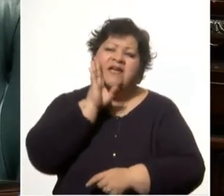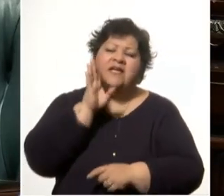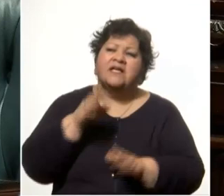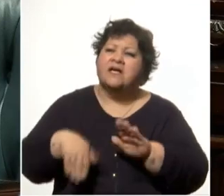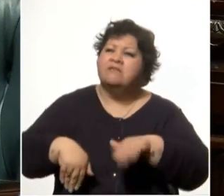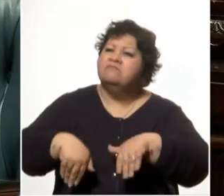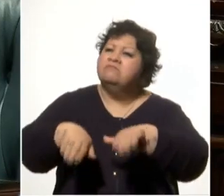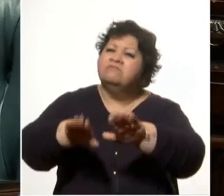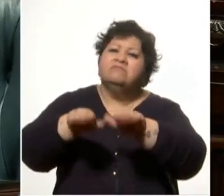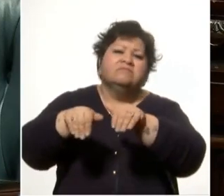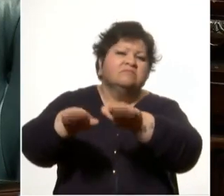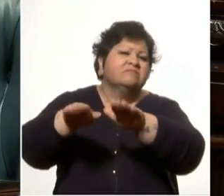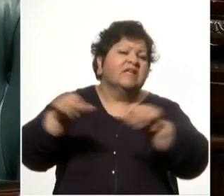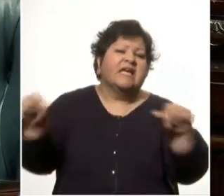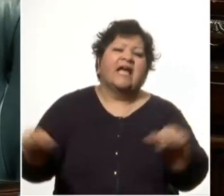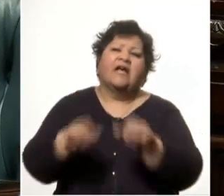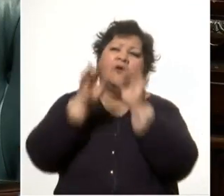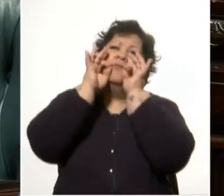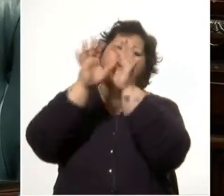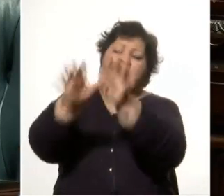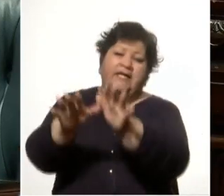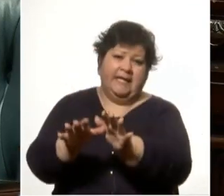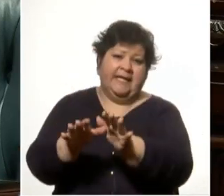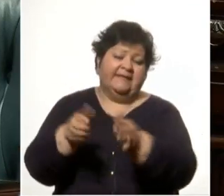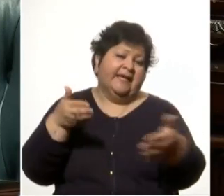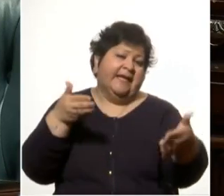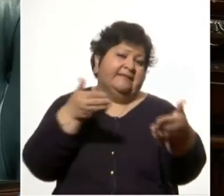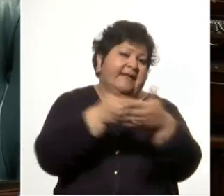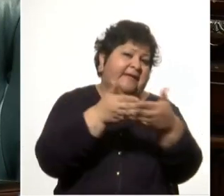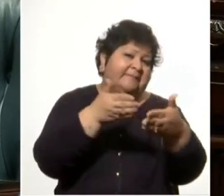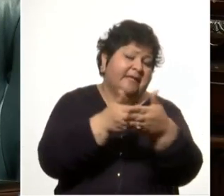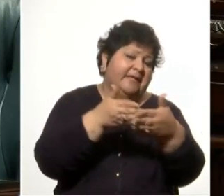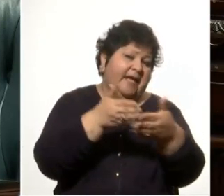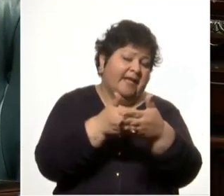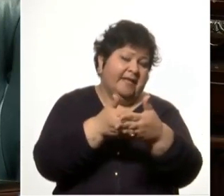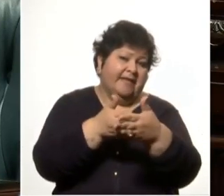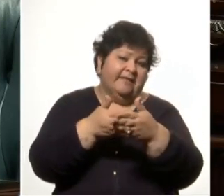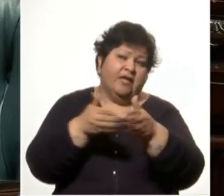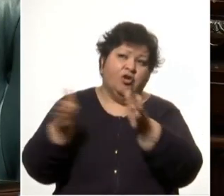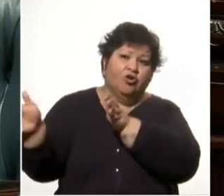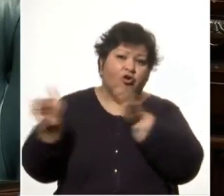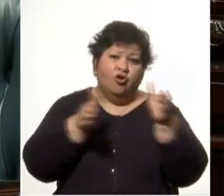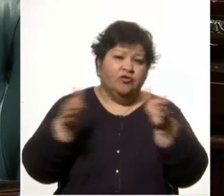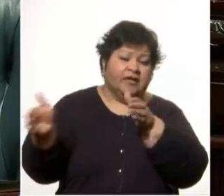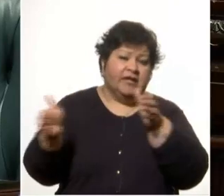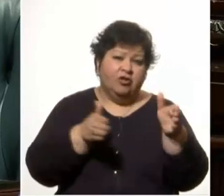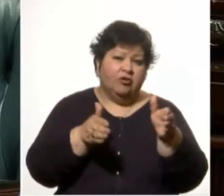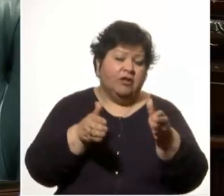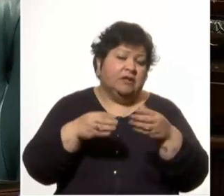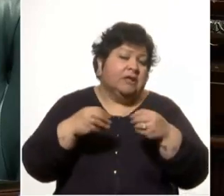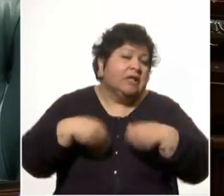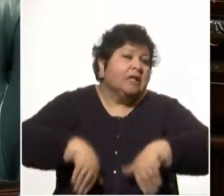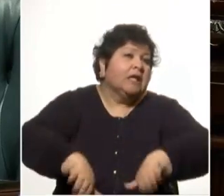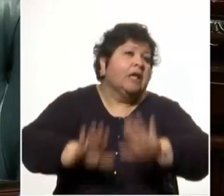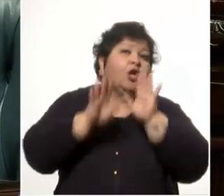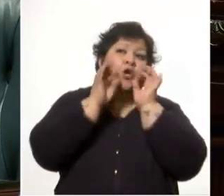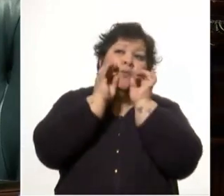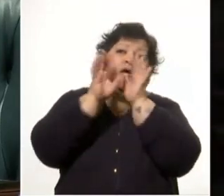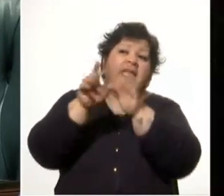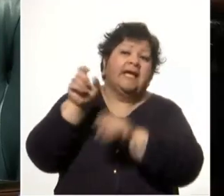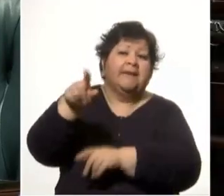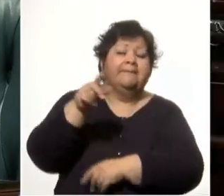un monopolio de la terminal de contenedores a su voluntad. Y dijo también, y vuelvo a